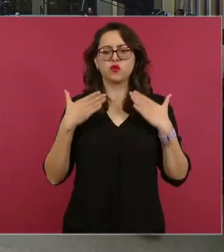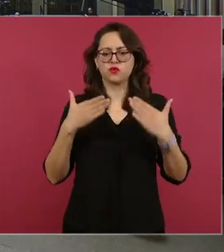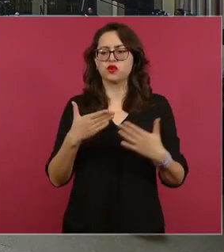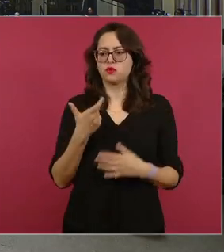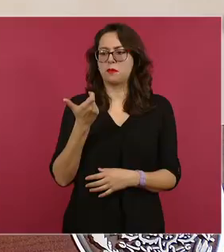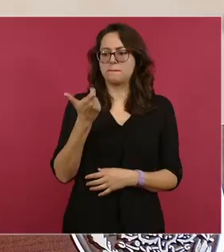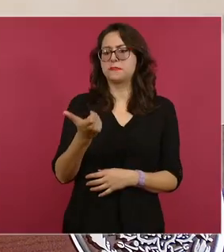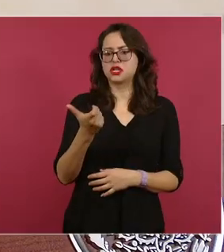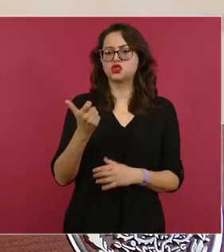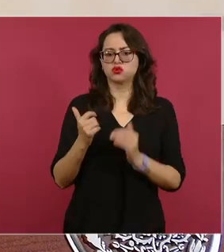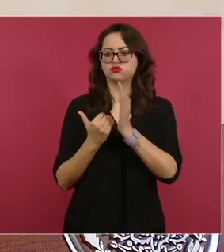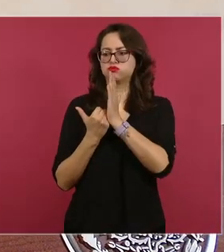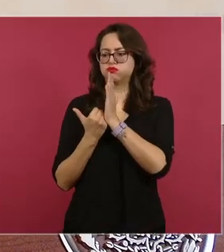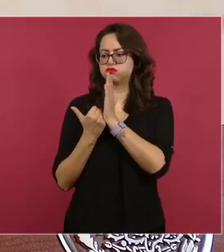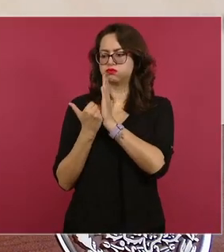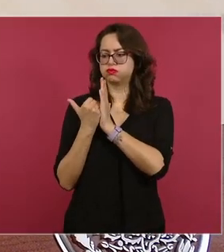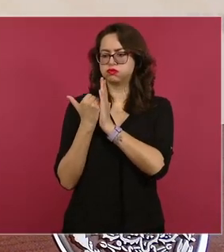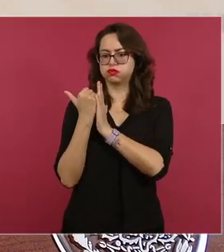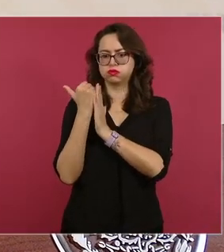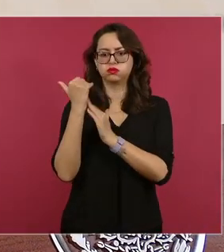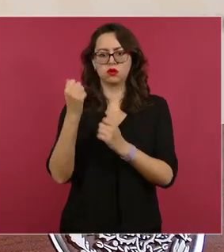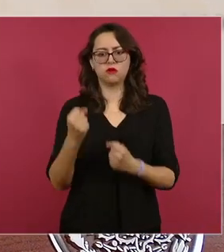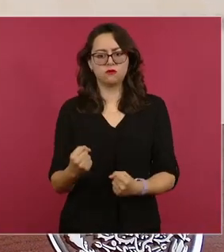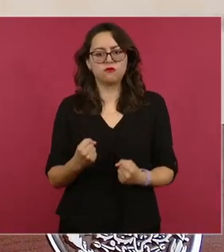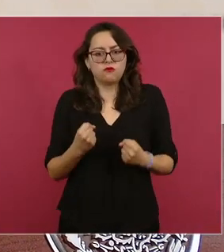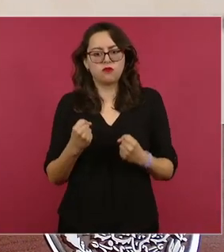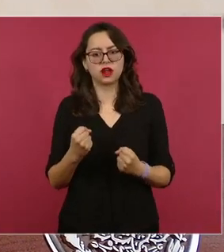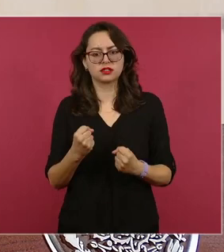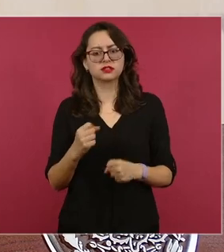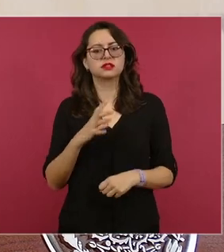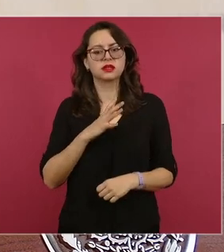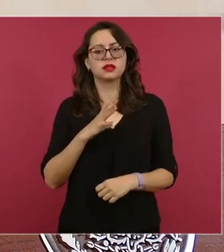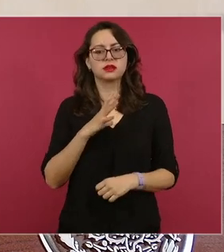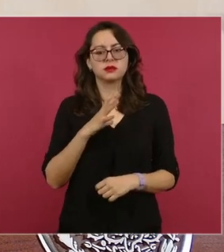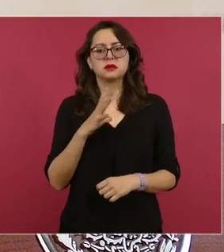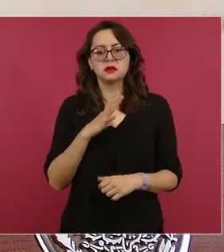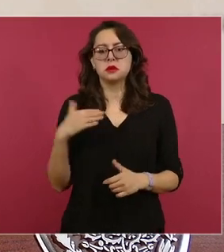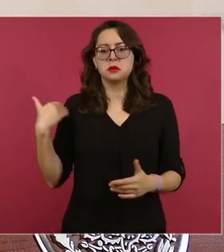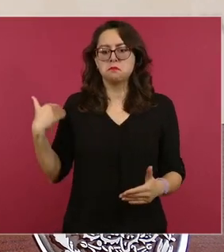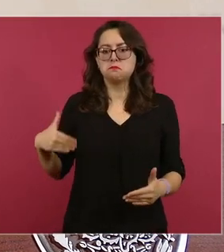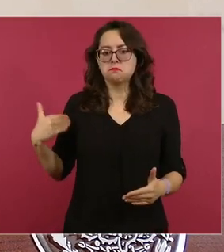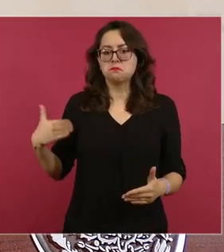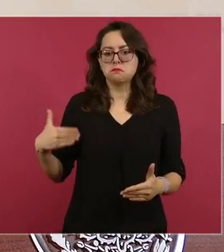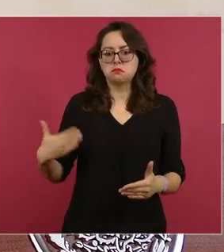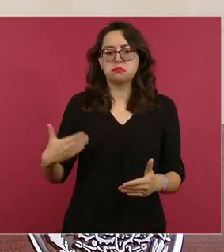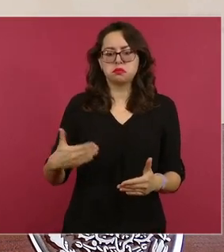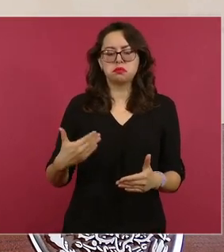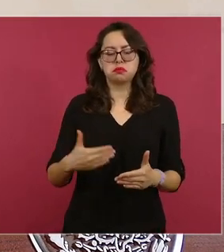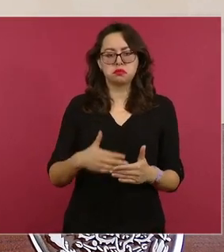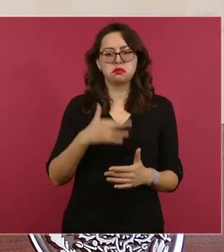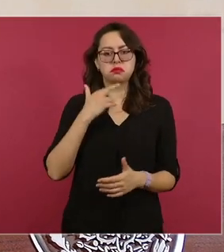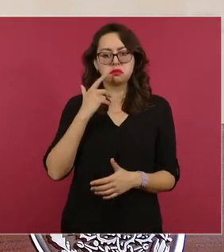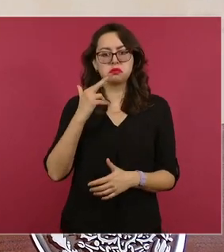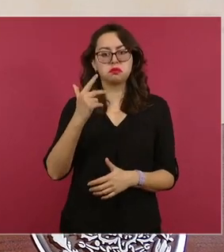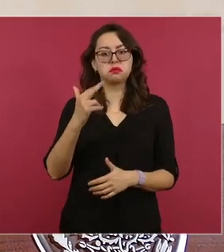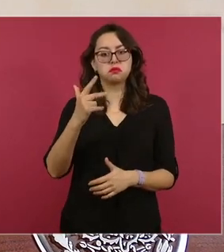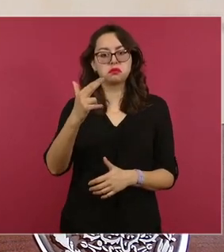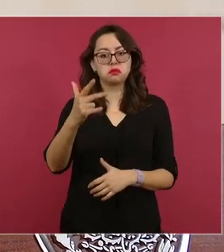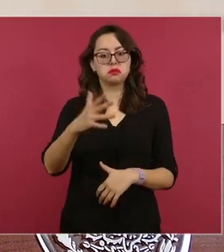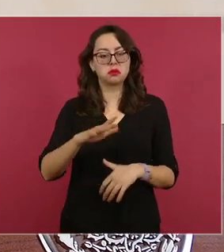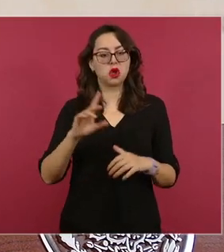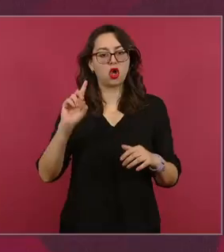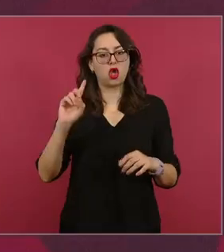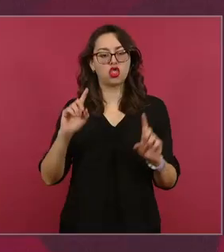en que tenemos una moneda estable, que se ha venido apreciando,